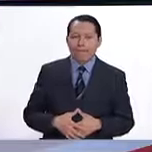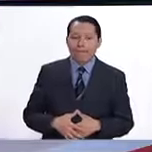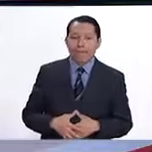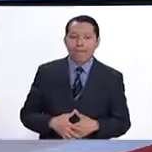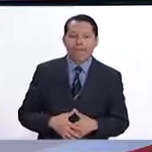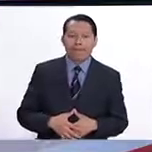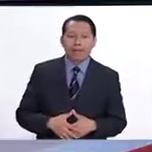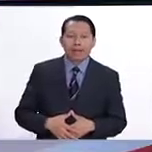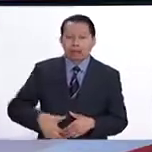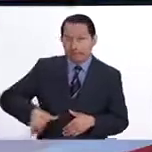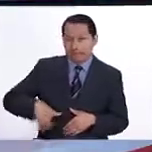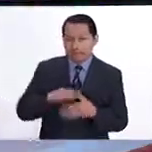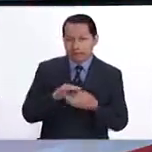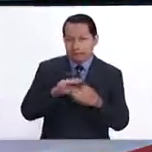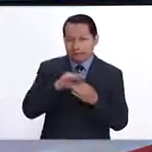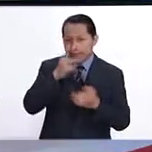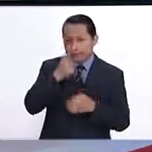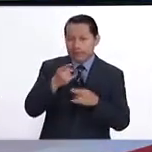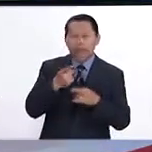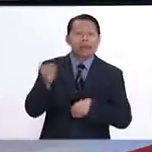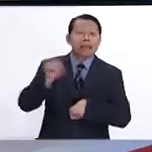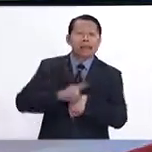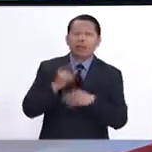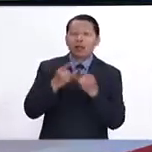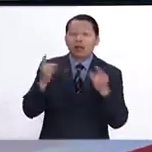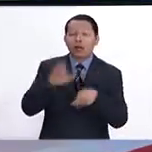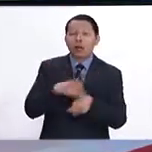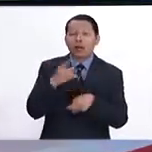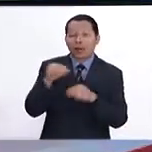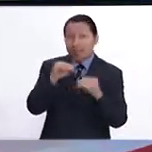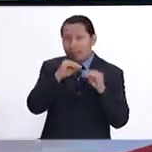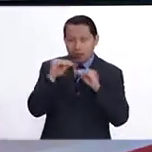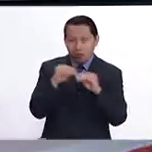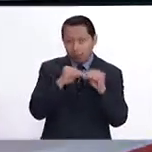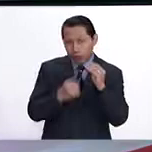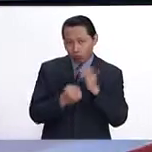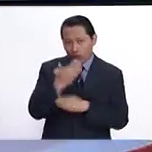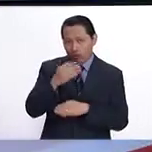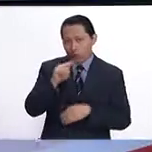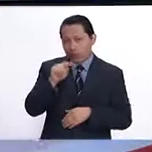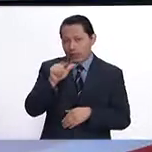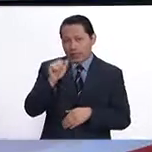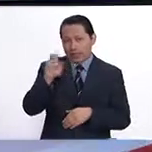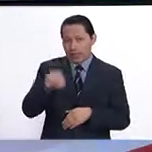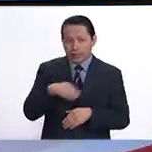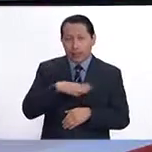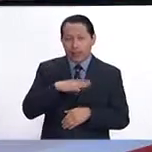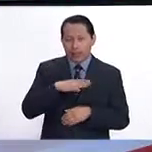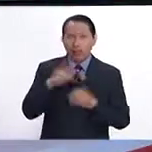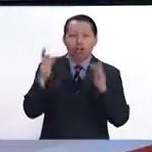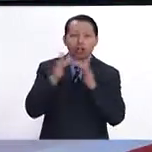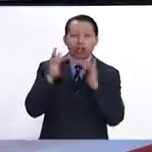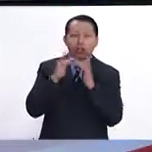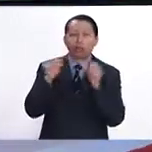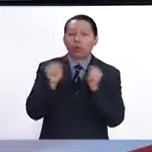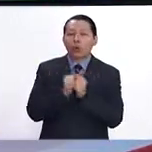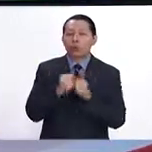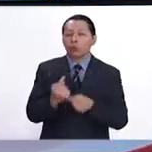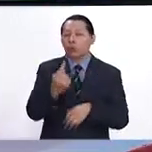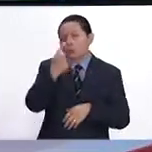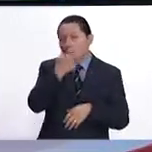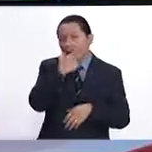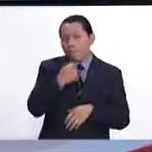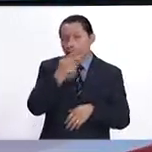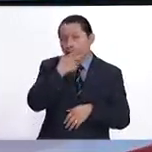Bueno, pues ya le decíamos, hoy es un día histórico porque inicia la renegociación del Tratado de Libre Comercio de América del Norte. Nos comunicamos con uno de los hombres